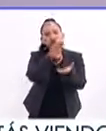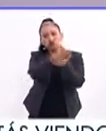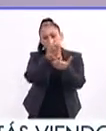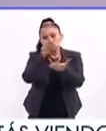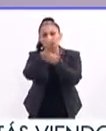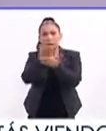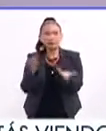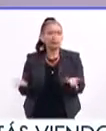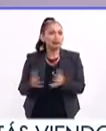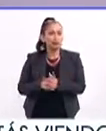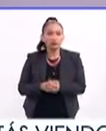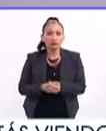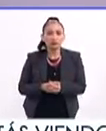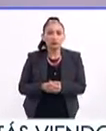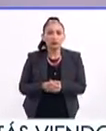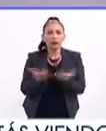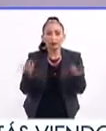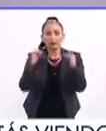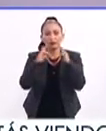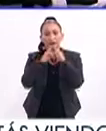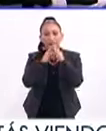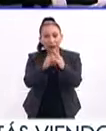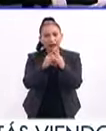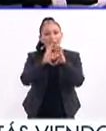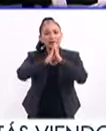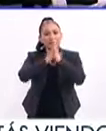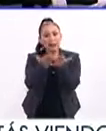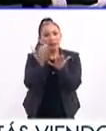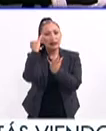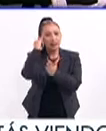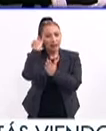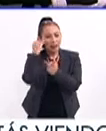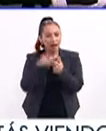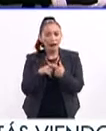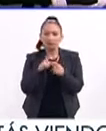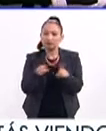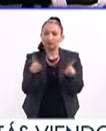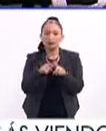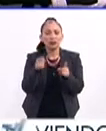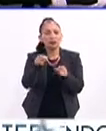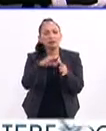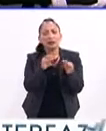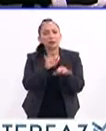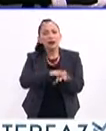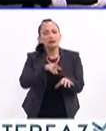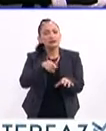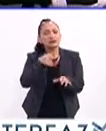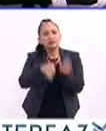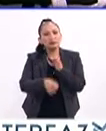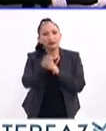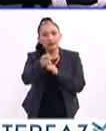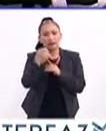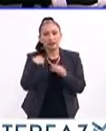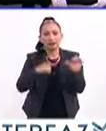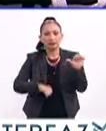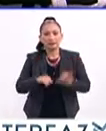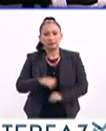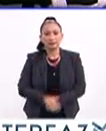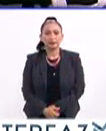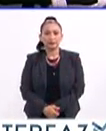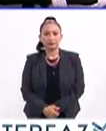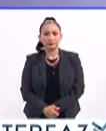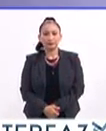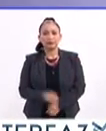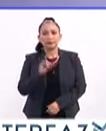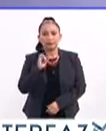asistido a ferias del libro indígena, etcétera. Platícanos un poco más a fondo sobre estas estrategias.